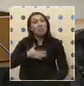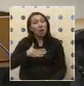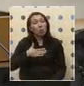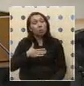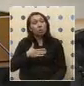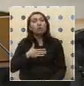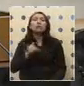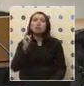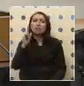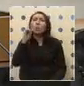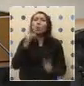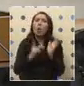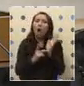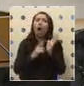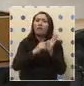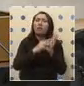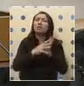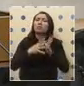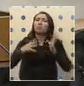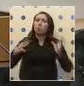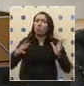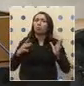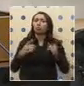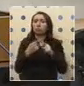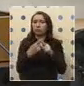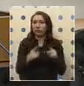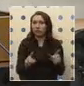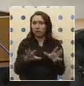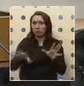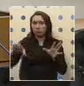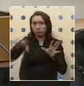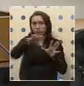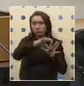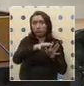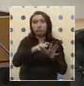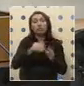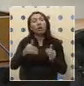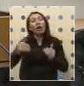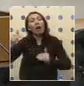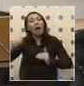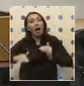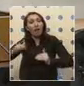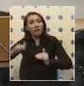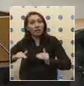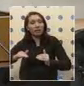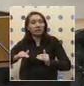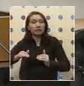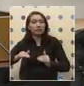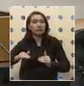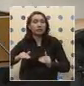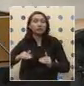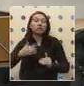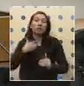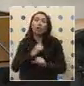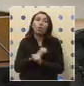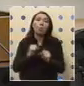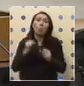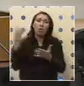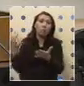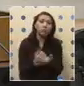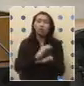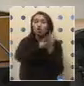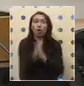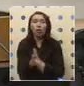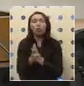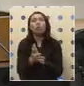sí es un avance en muchas dimensiones. Y hay veces en que no se puede lograr todo lo que